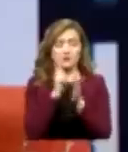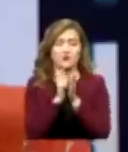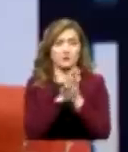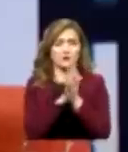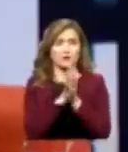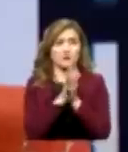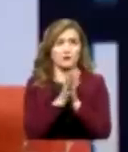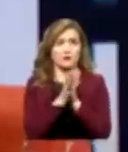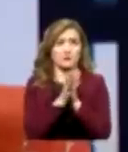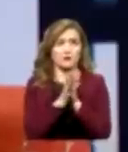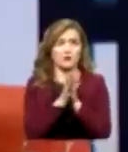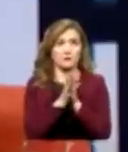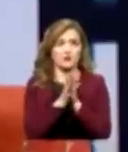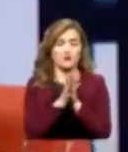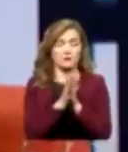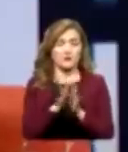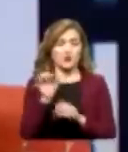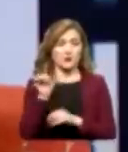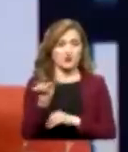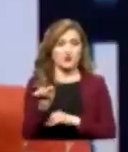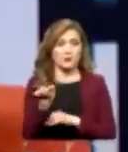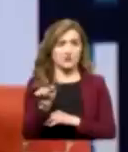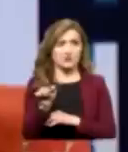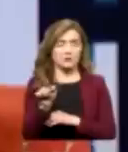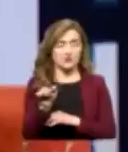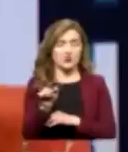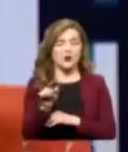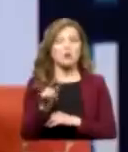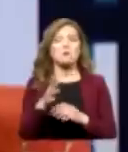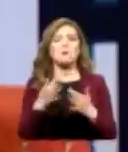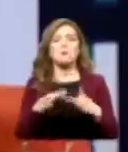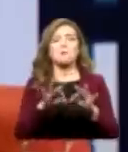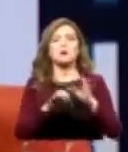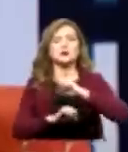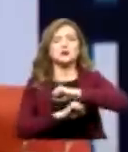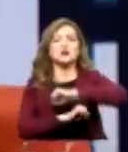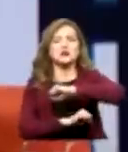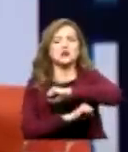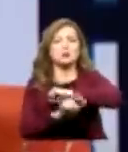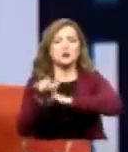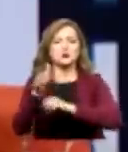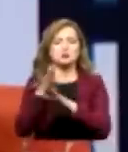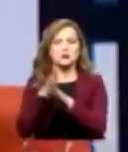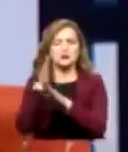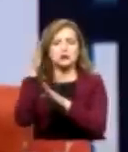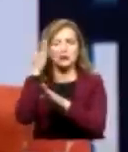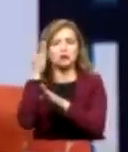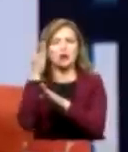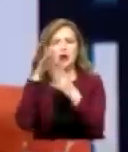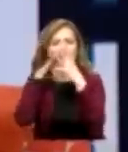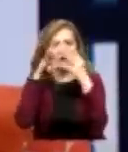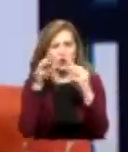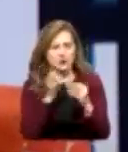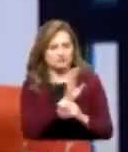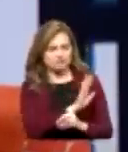porque ahí es una pieza fundamental que debería estar una persona especializada que te tiene que decir, mira, aquí tienes que poner en esta primera